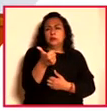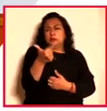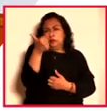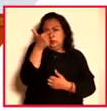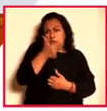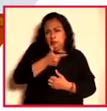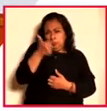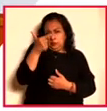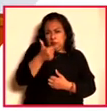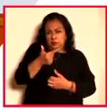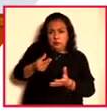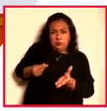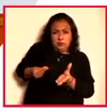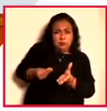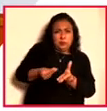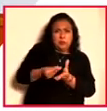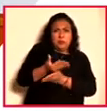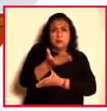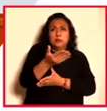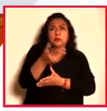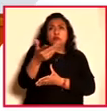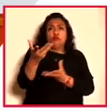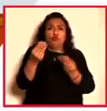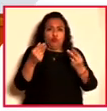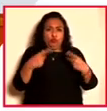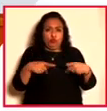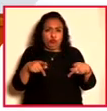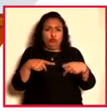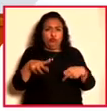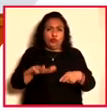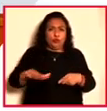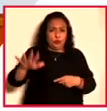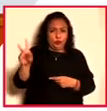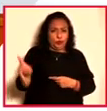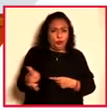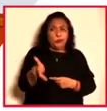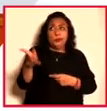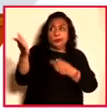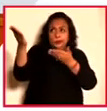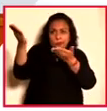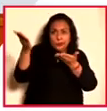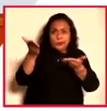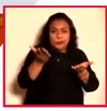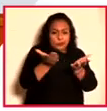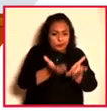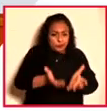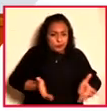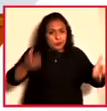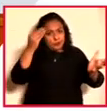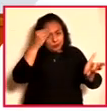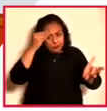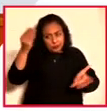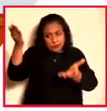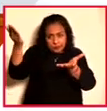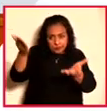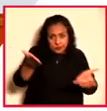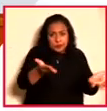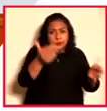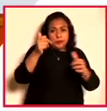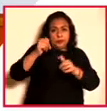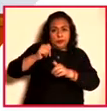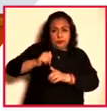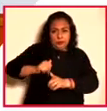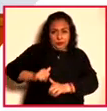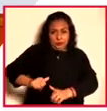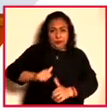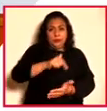salió varias gentes de la población a recibir la pila bautismal, sus autoridades locales,